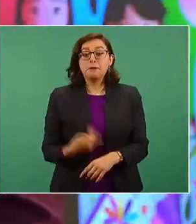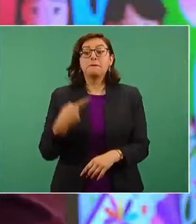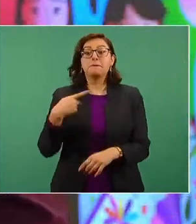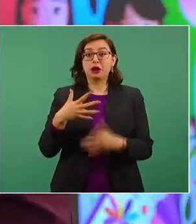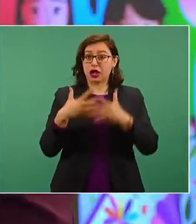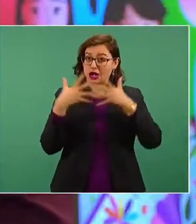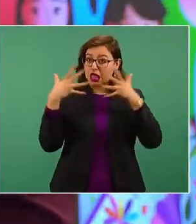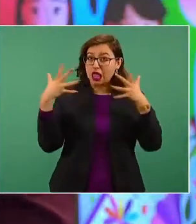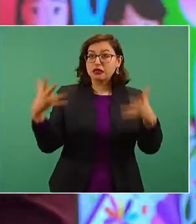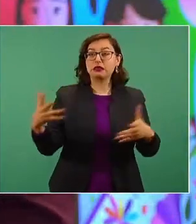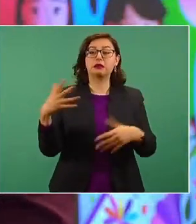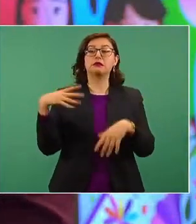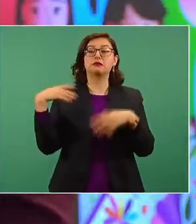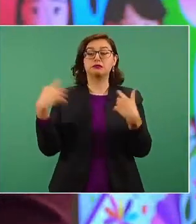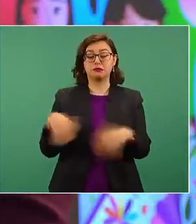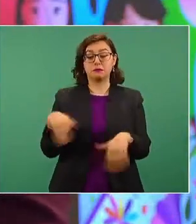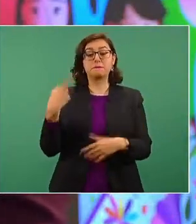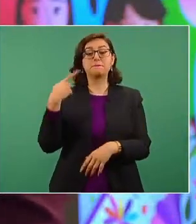determinación también.